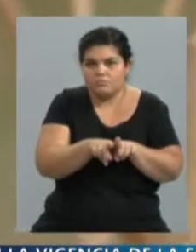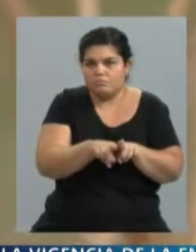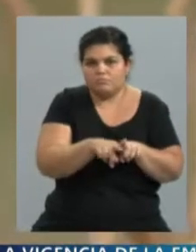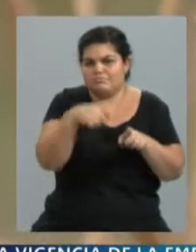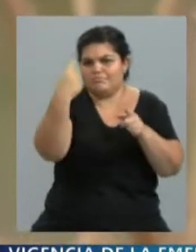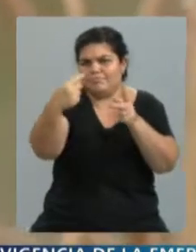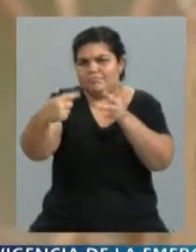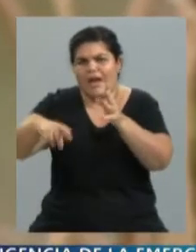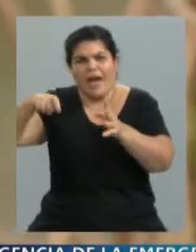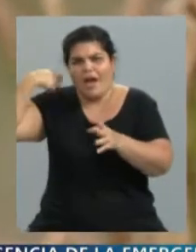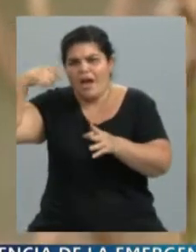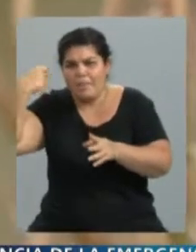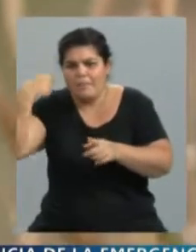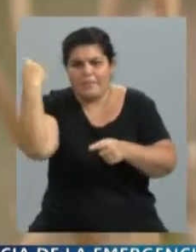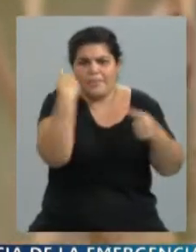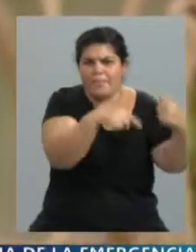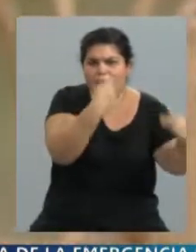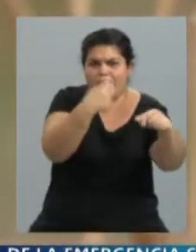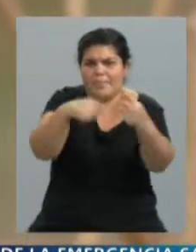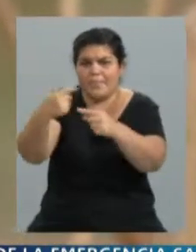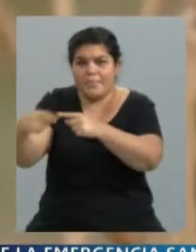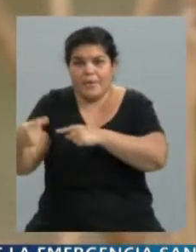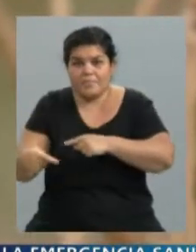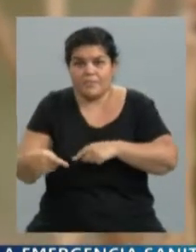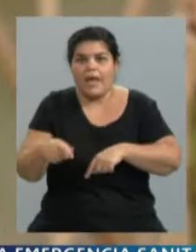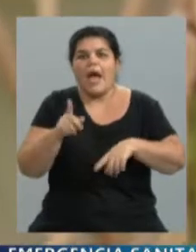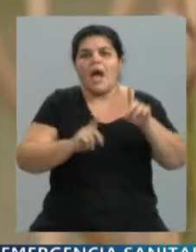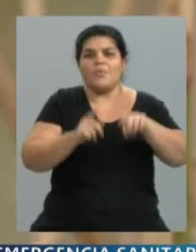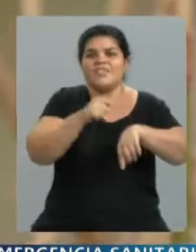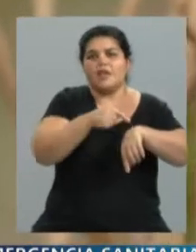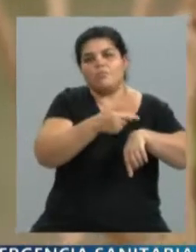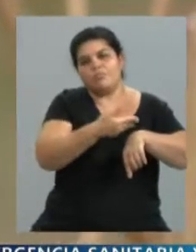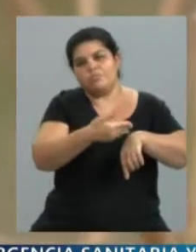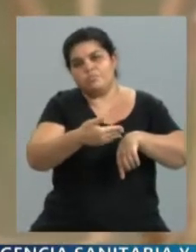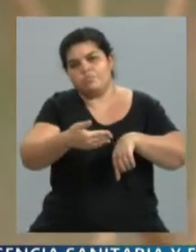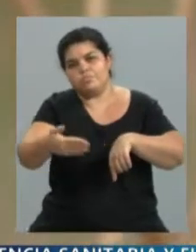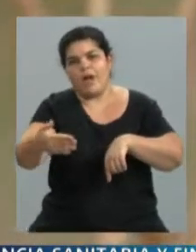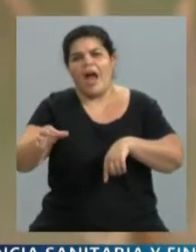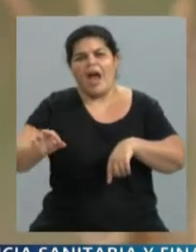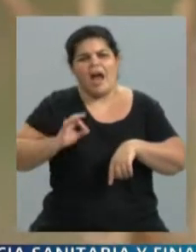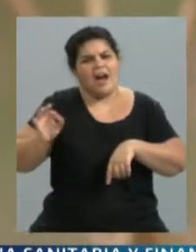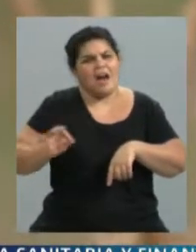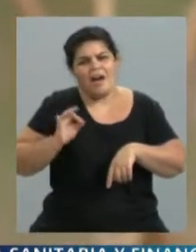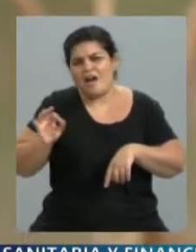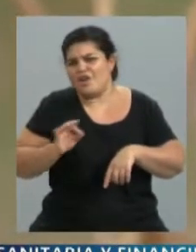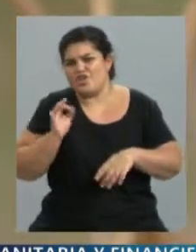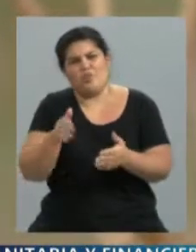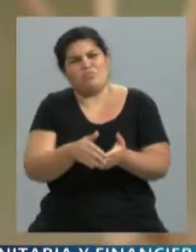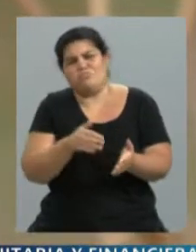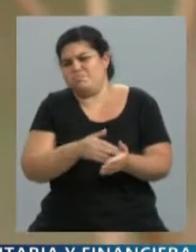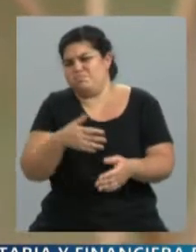especies, pero en tiempos mucho más largos, en generaciones subsiguientes de muchos y